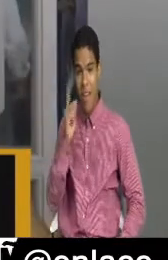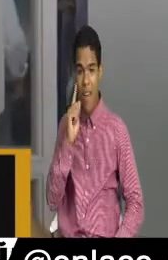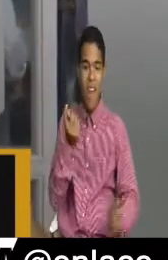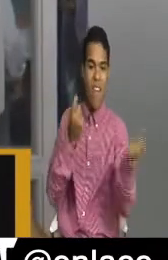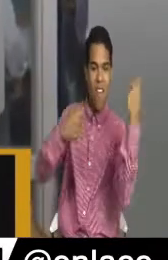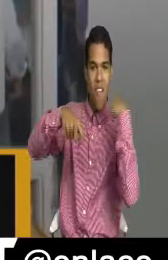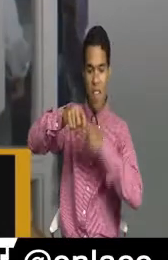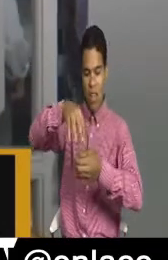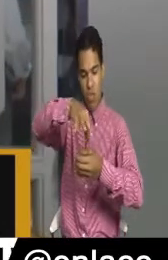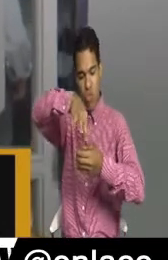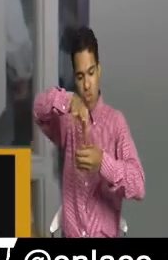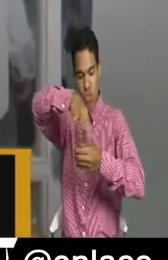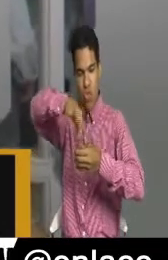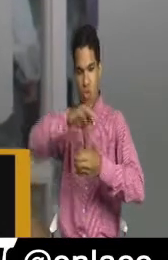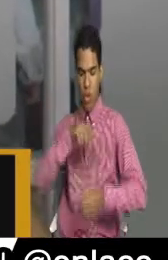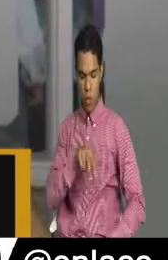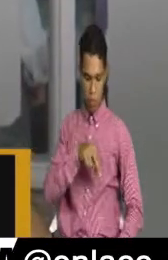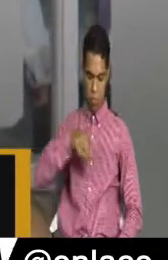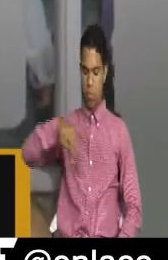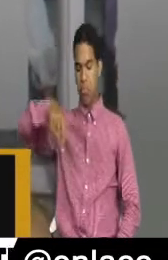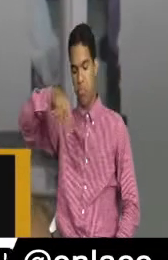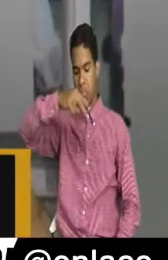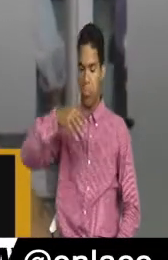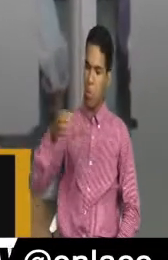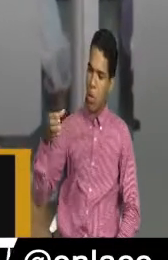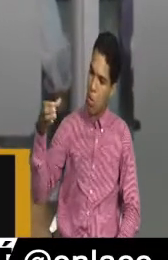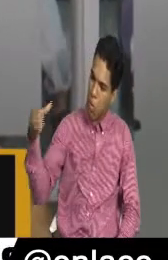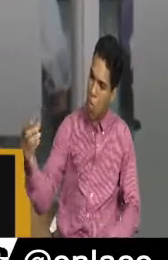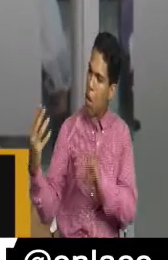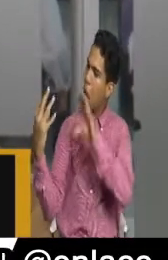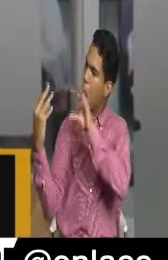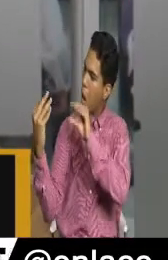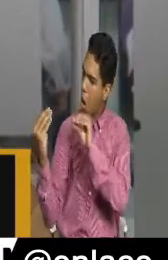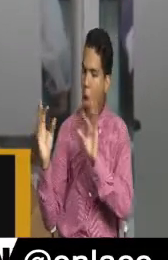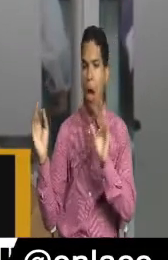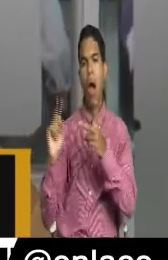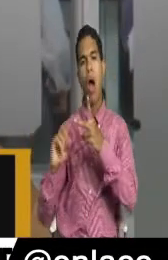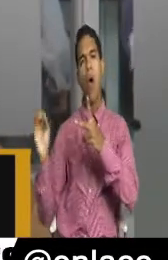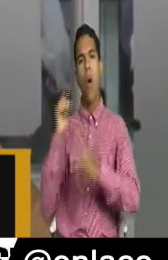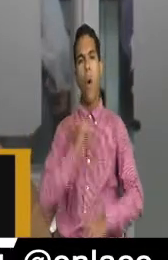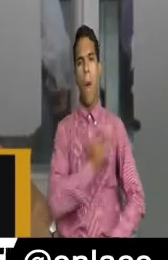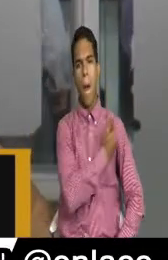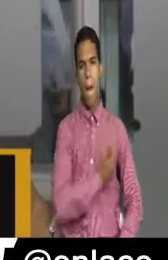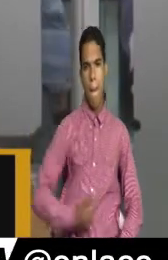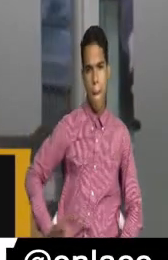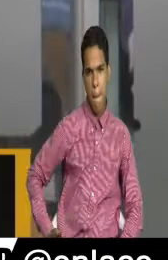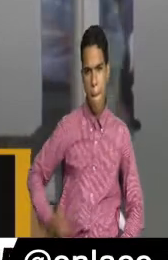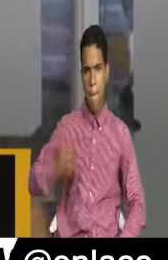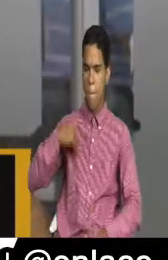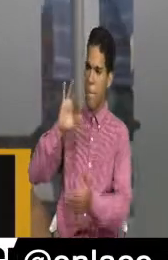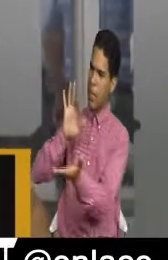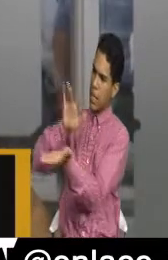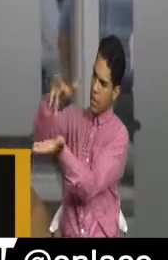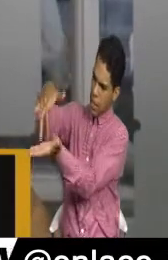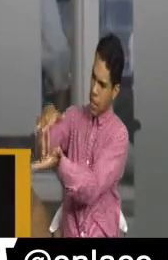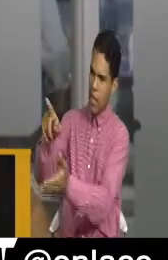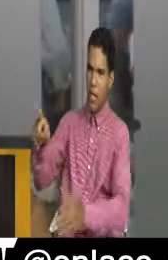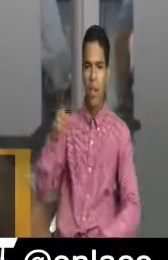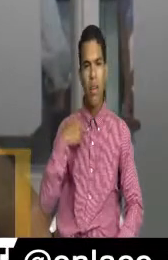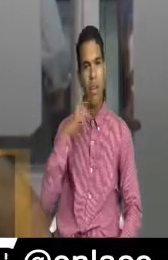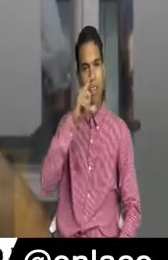subía y hablaba con él, hasta el senador o el presidente de la República que subía a Yariguíes a tener